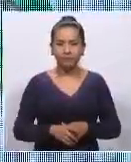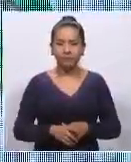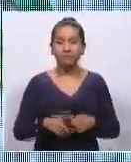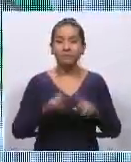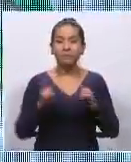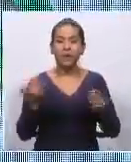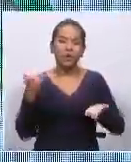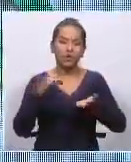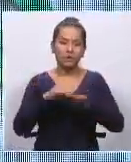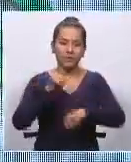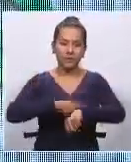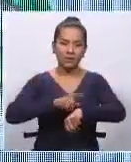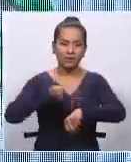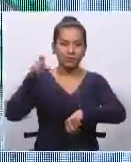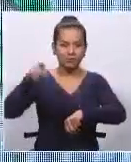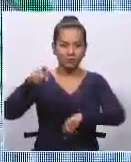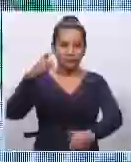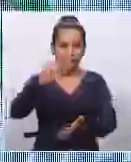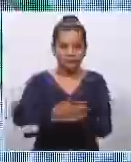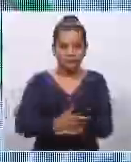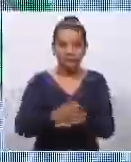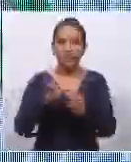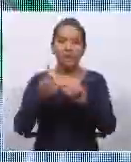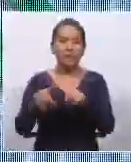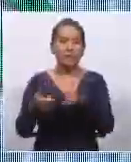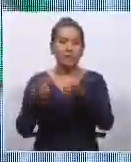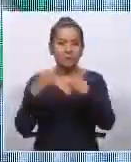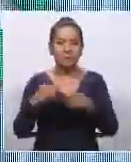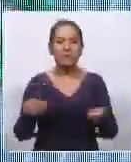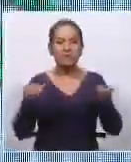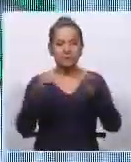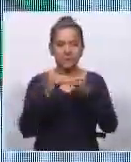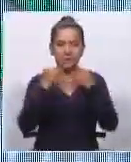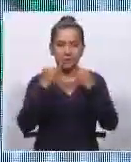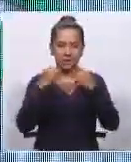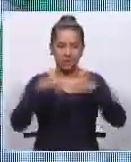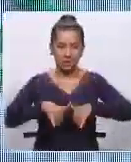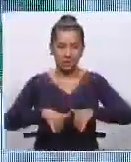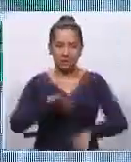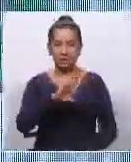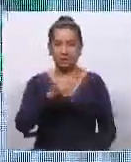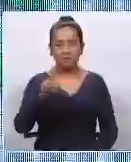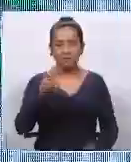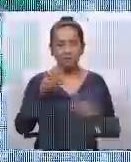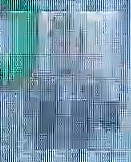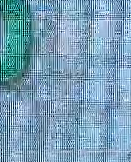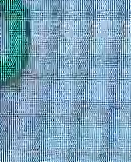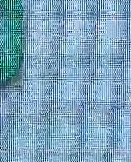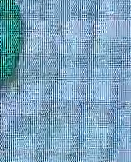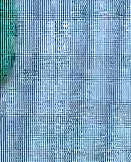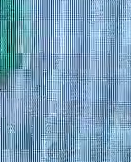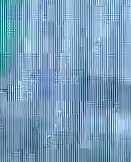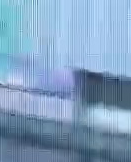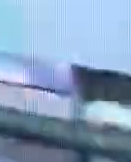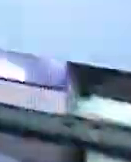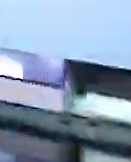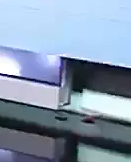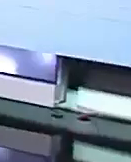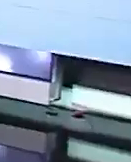Momento de hacer una breve pausa. Al volver continuamos con más información acá. BTV Noticias, Edición Central.